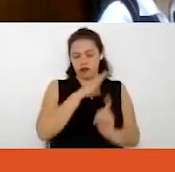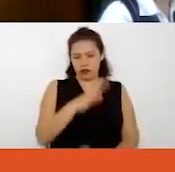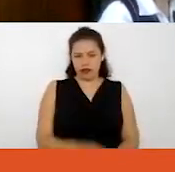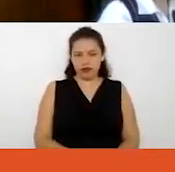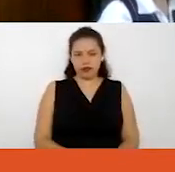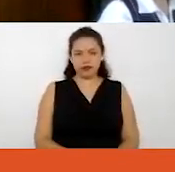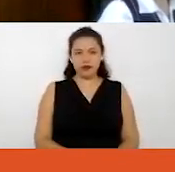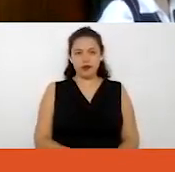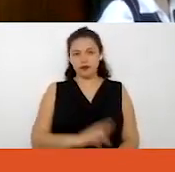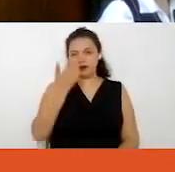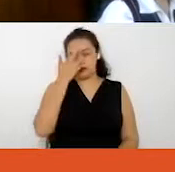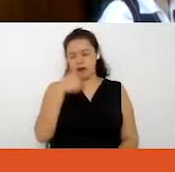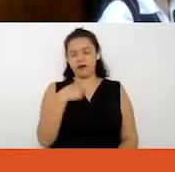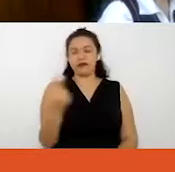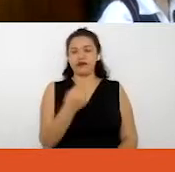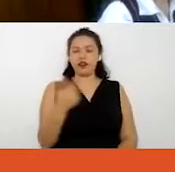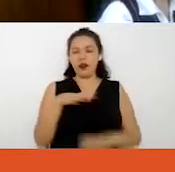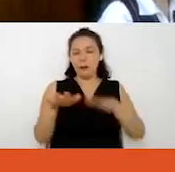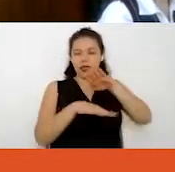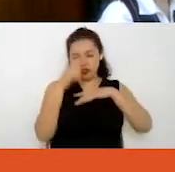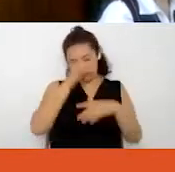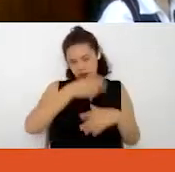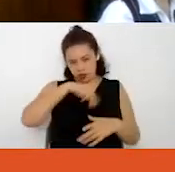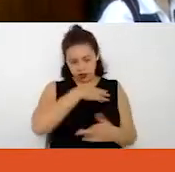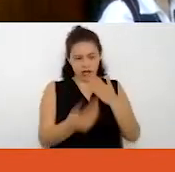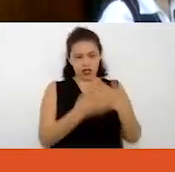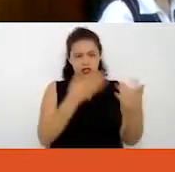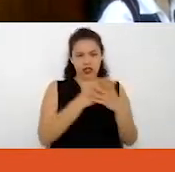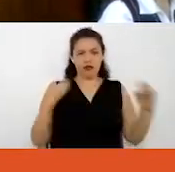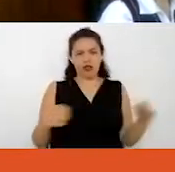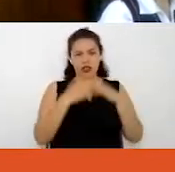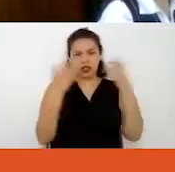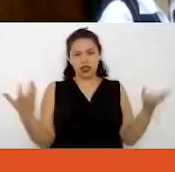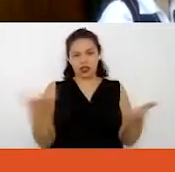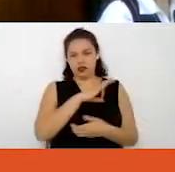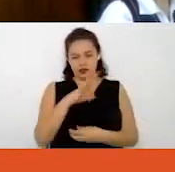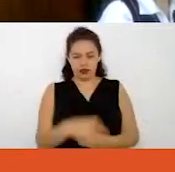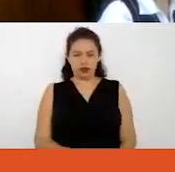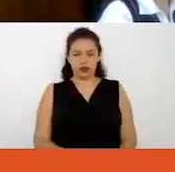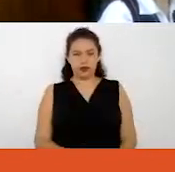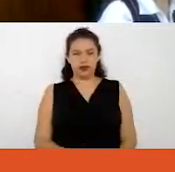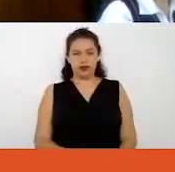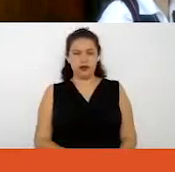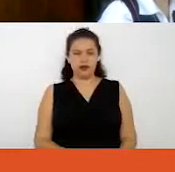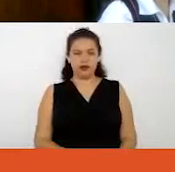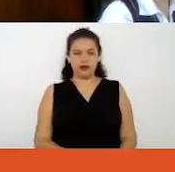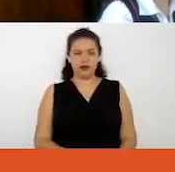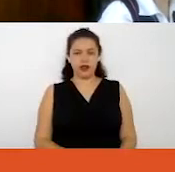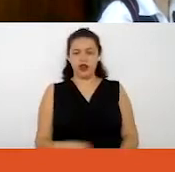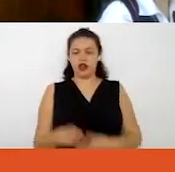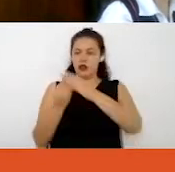cuando mínimo para poder nosotros tomar acción en una emergencia? Hablando de equipos de protección. Los